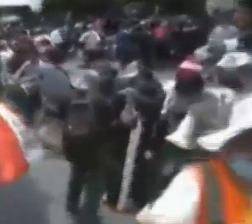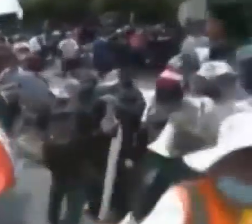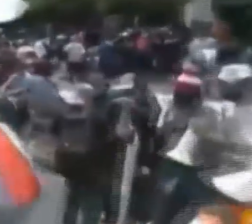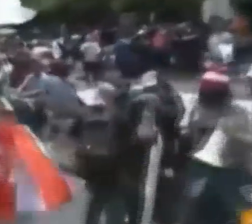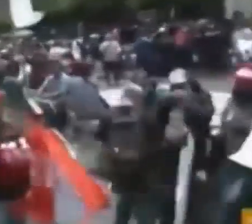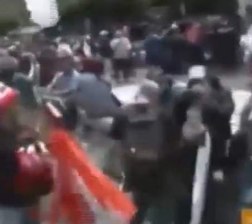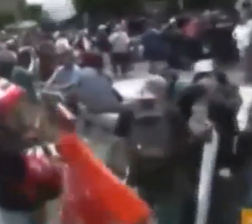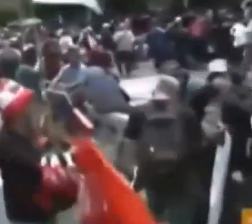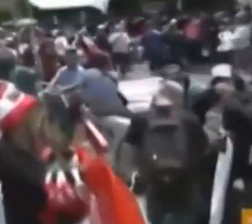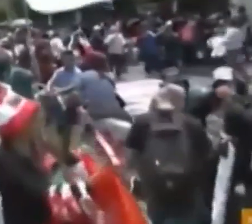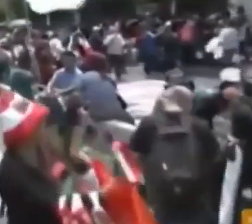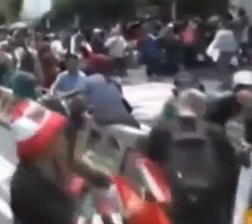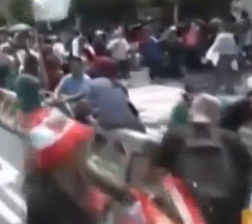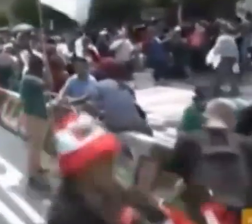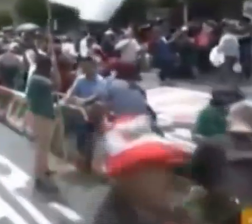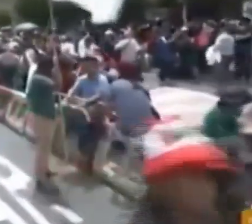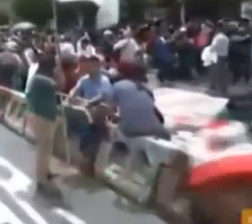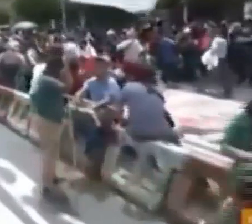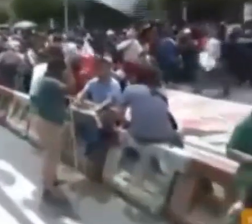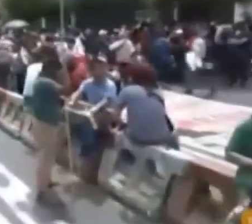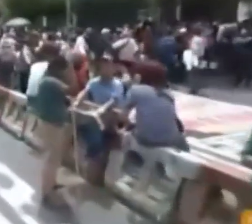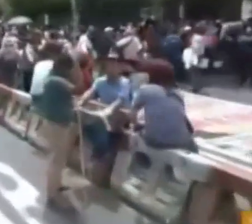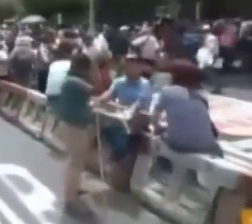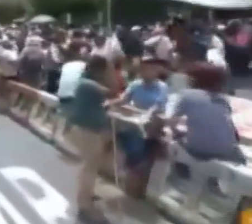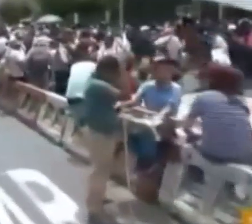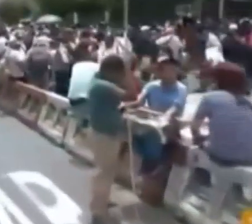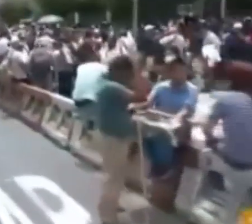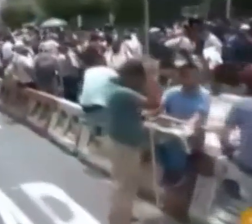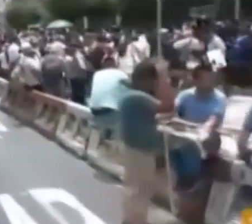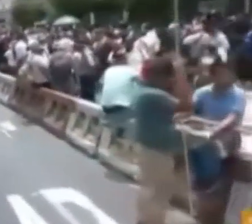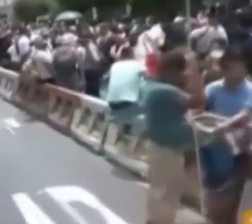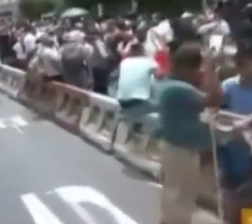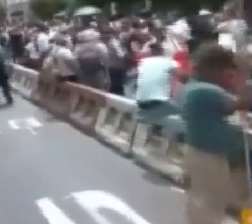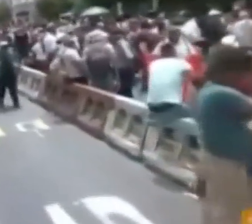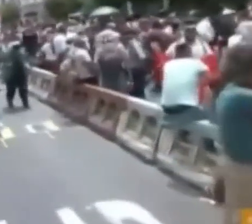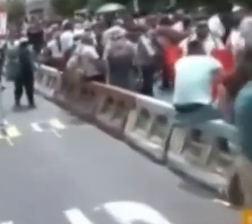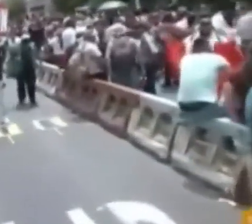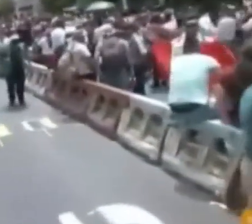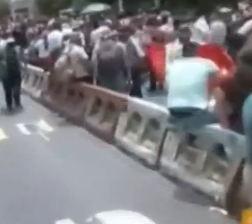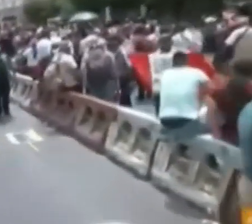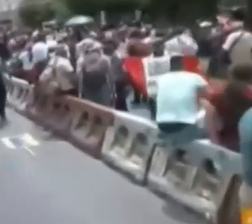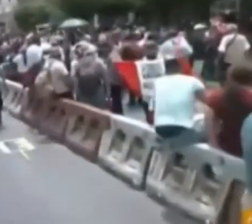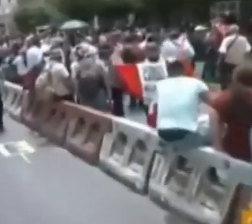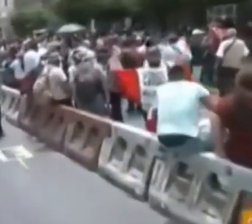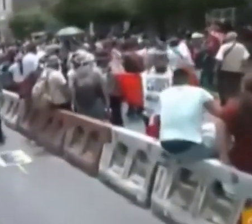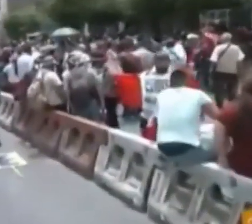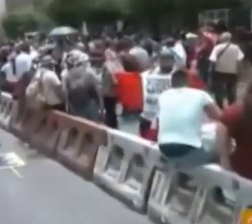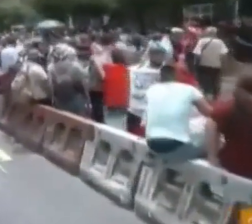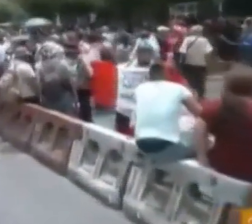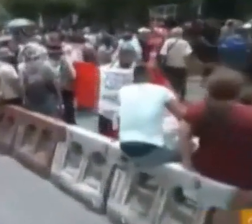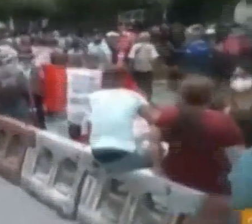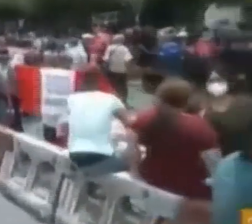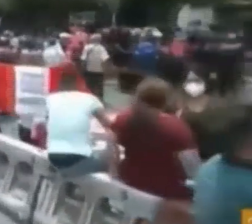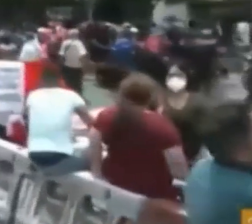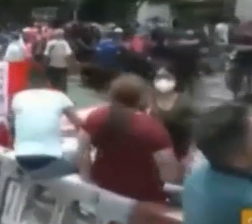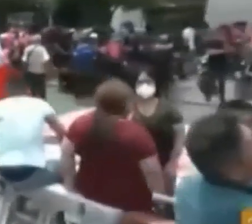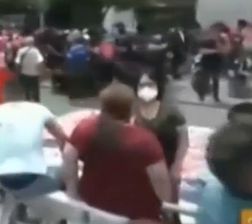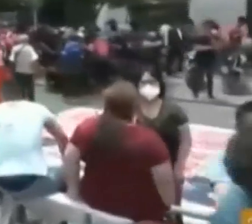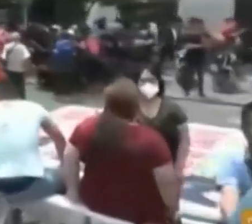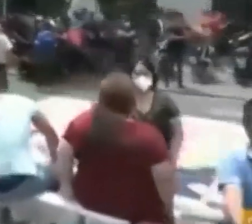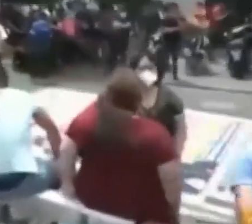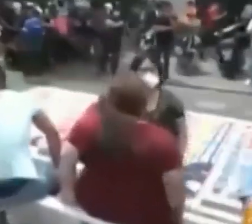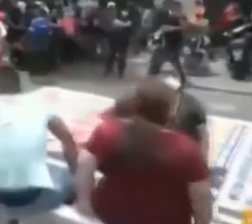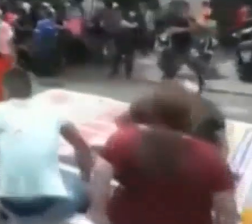quien asumirá en unos minutos. La cita también está pues pactada a las 3:00 p.m, tiempo de Lima. Vamos a estar en ese